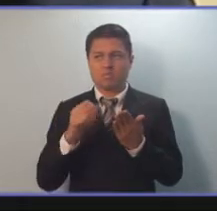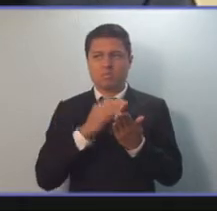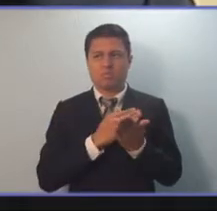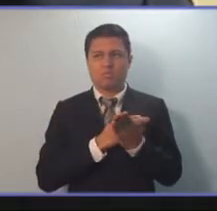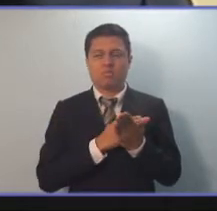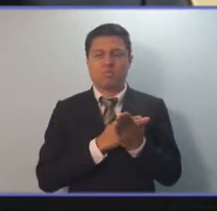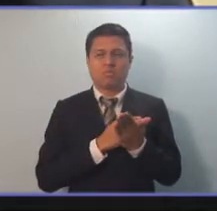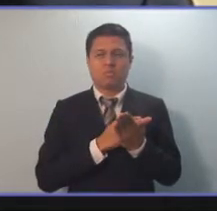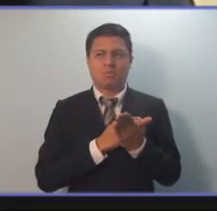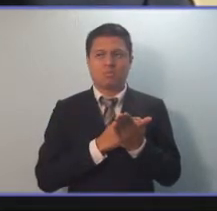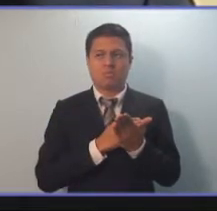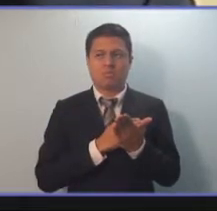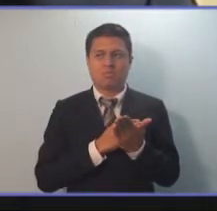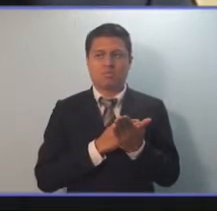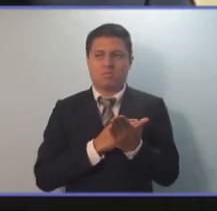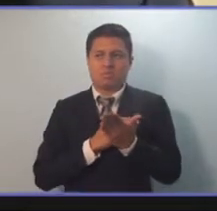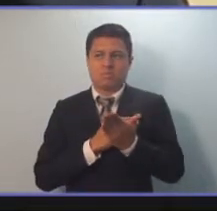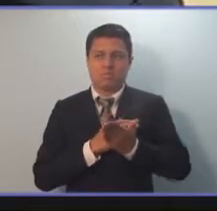presente.